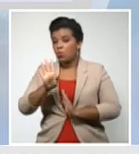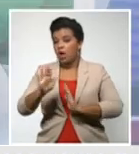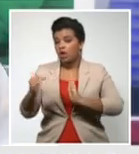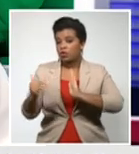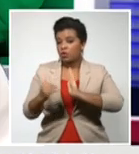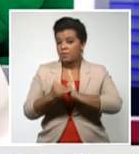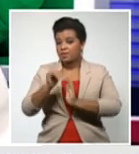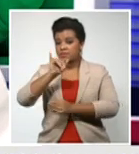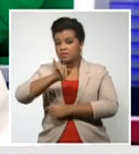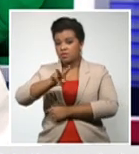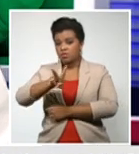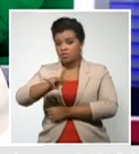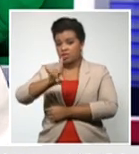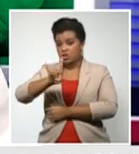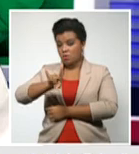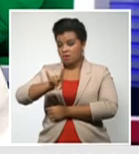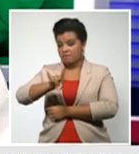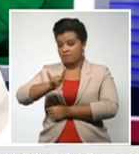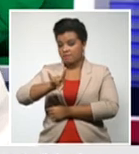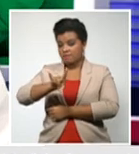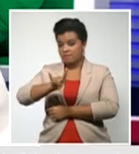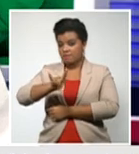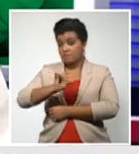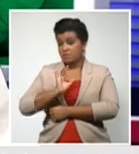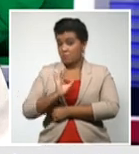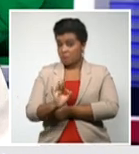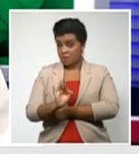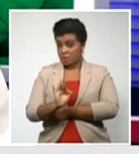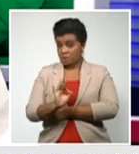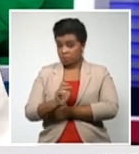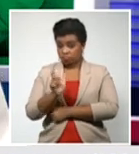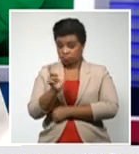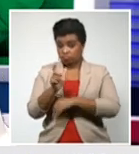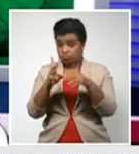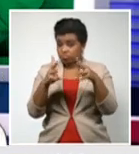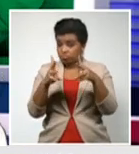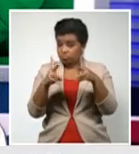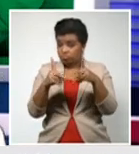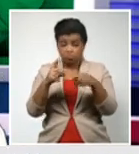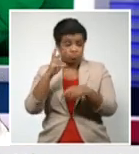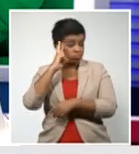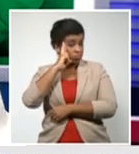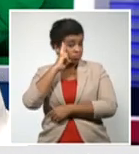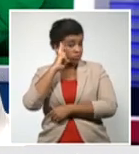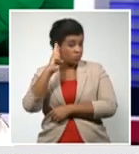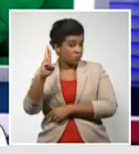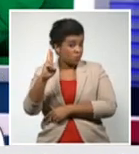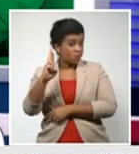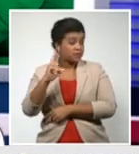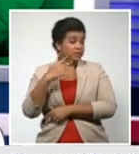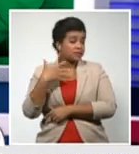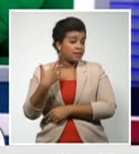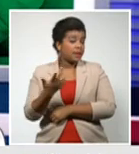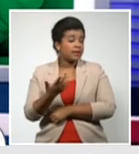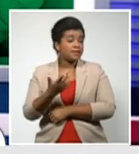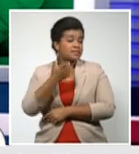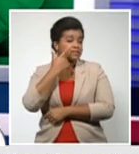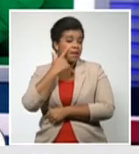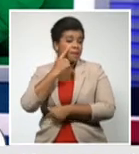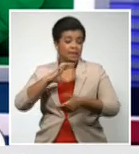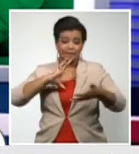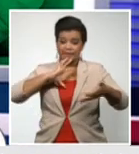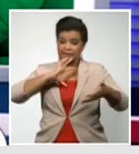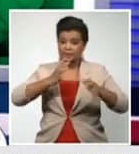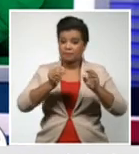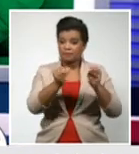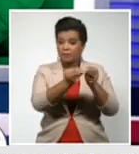4.629. Que esta cifra, recuerdan que hemos llegado a estar, esto dice la complejidad de la